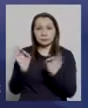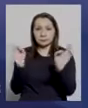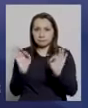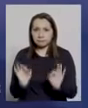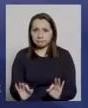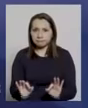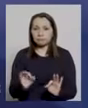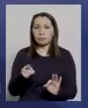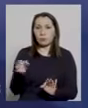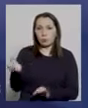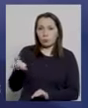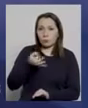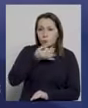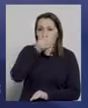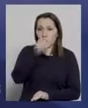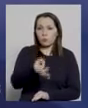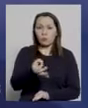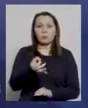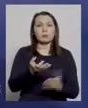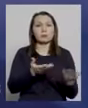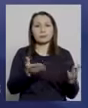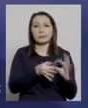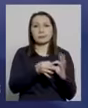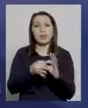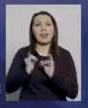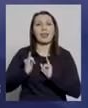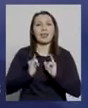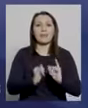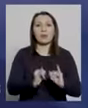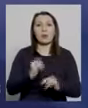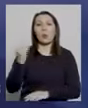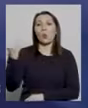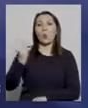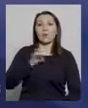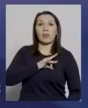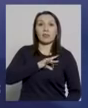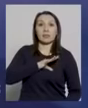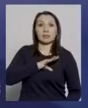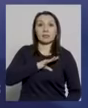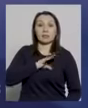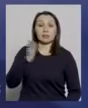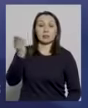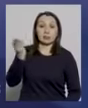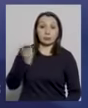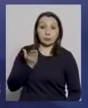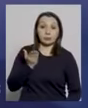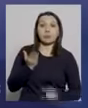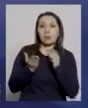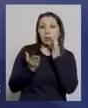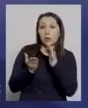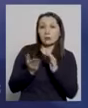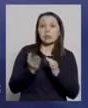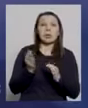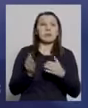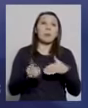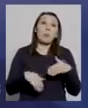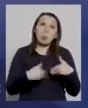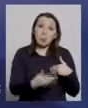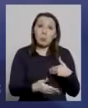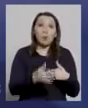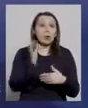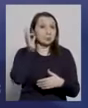tema que usted nombra relacionado con el informe de la Universidad de Chile, y obviamente si Jimena